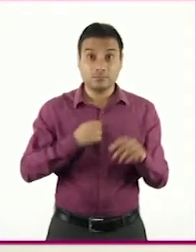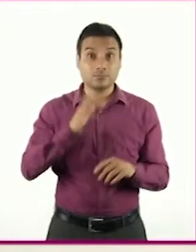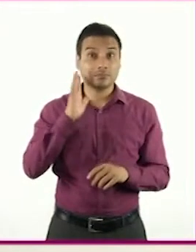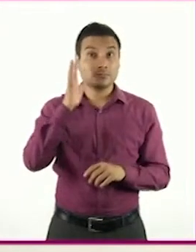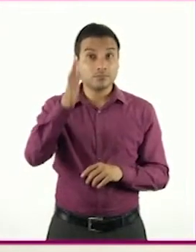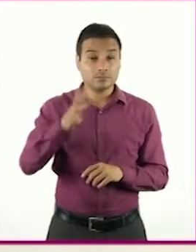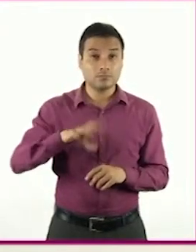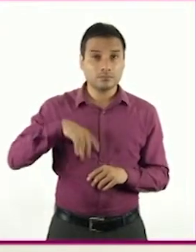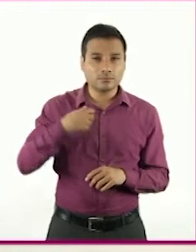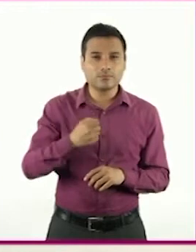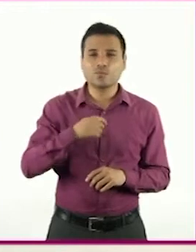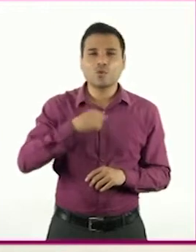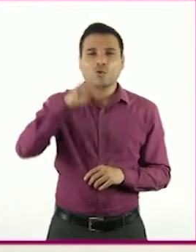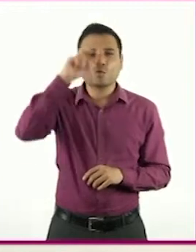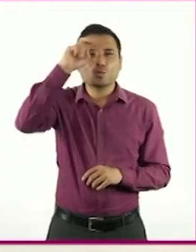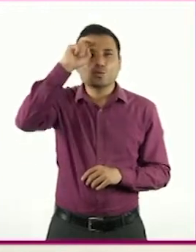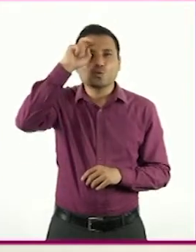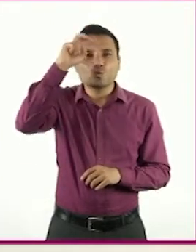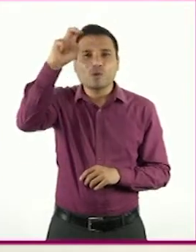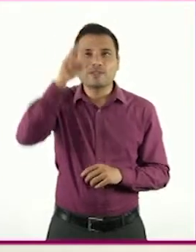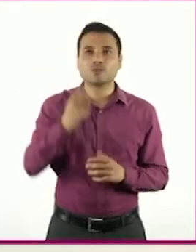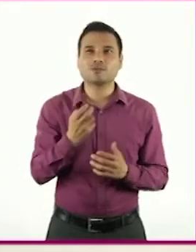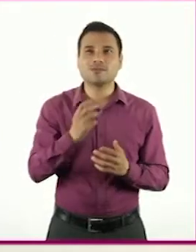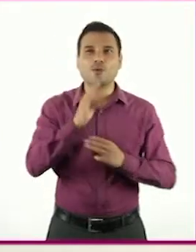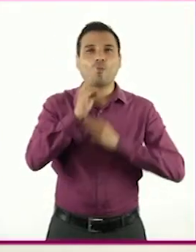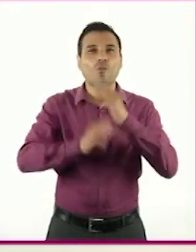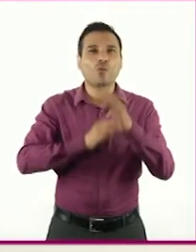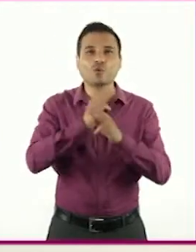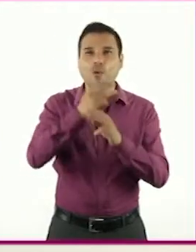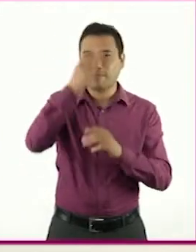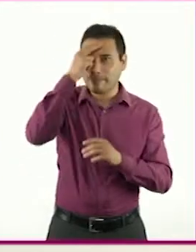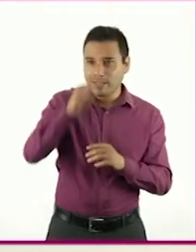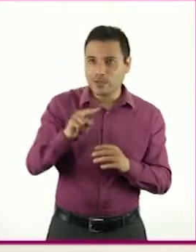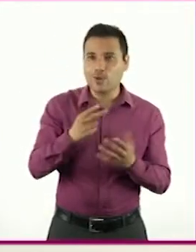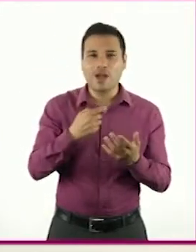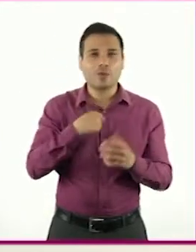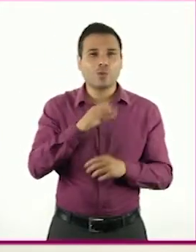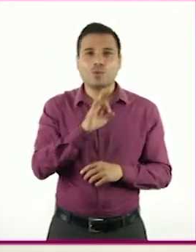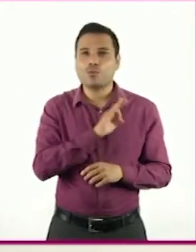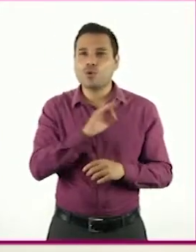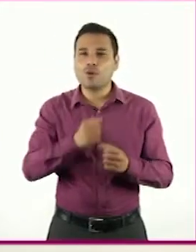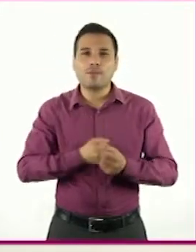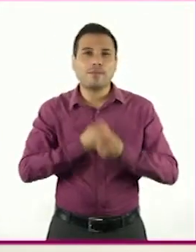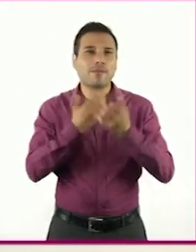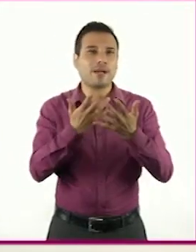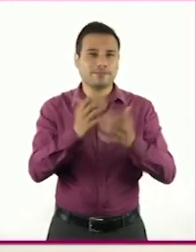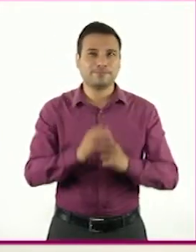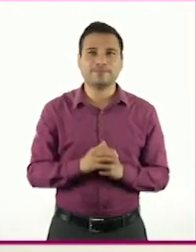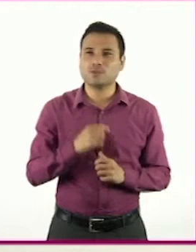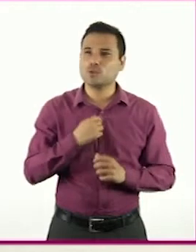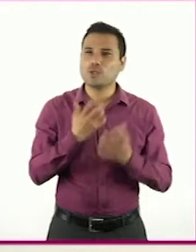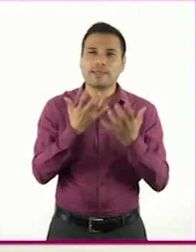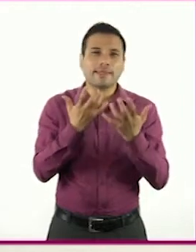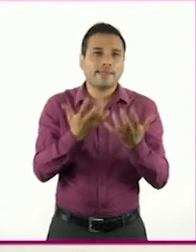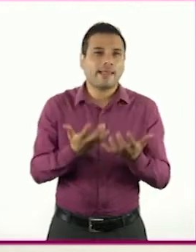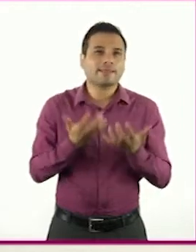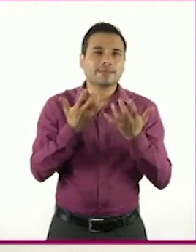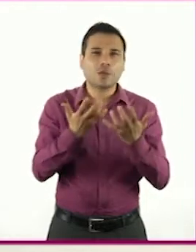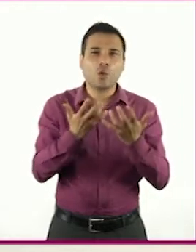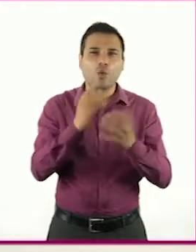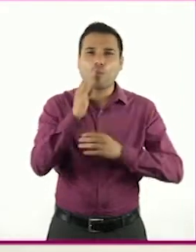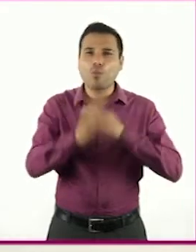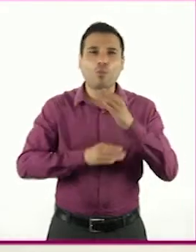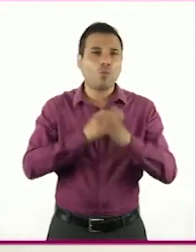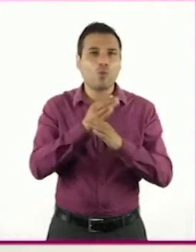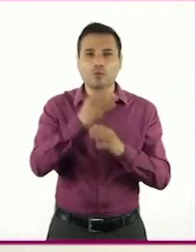en mis fantasías estructuro mundos mexicanos donde podré desahogarme y fuertemente anhelo un mundo